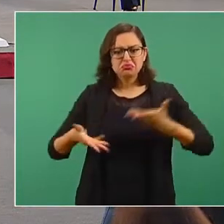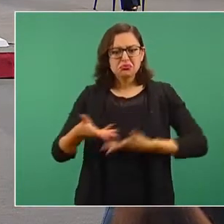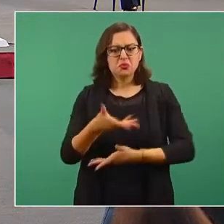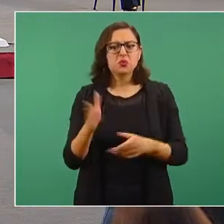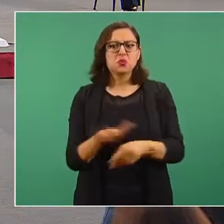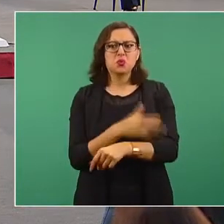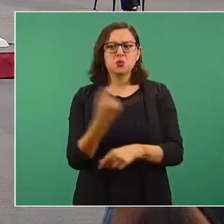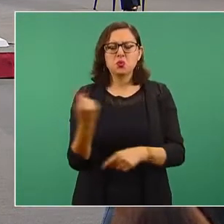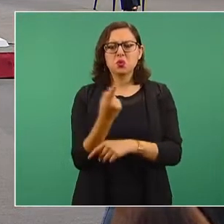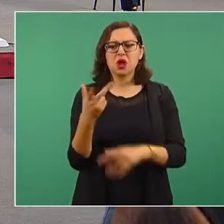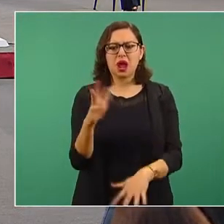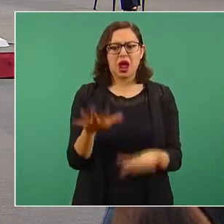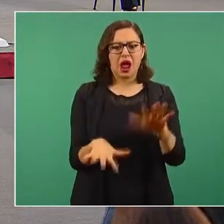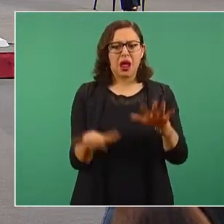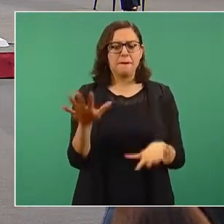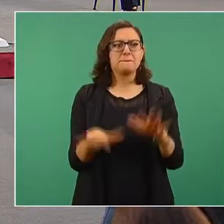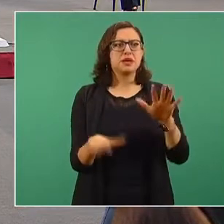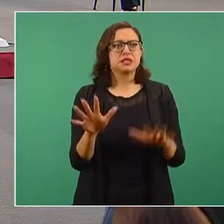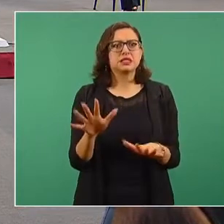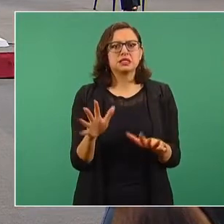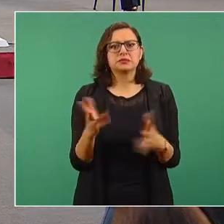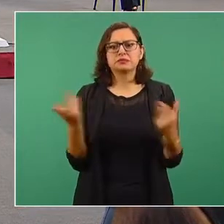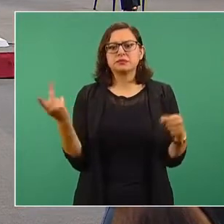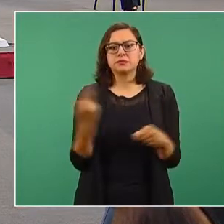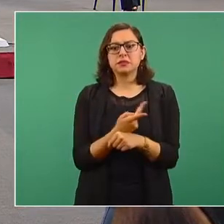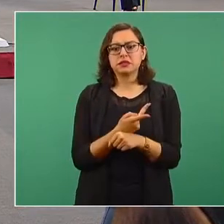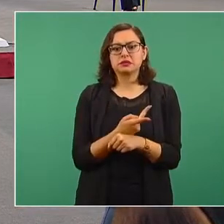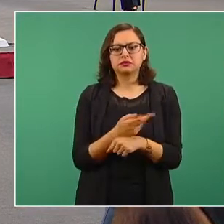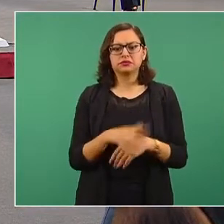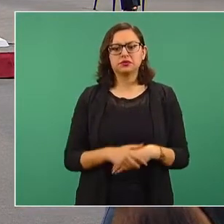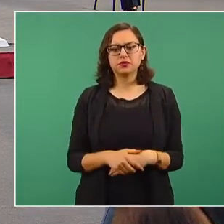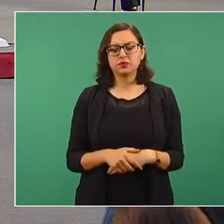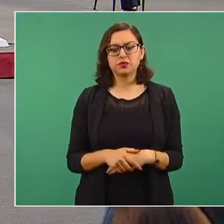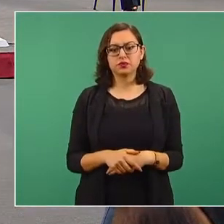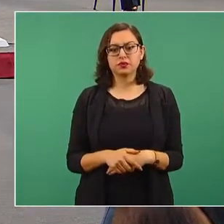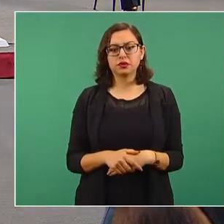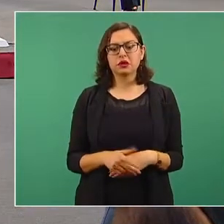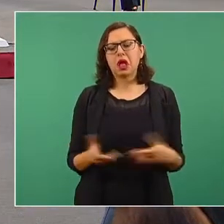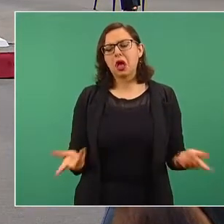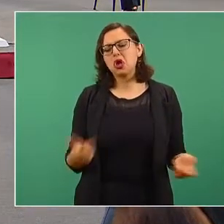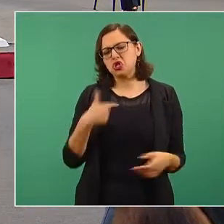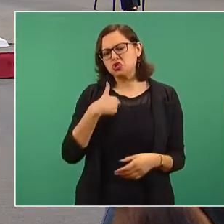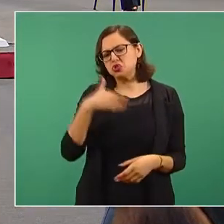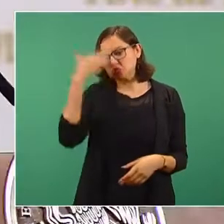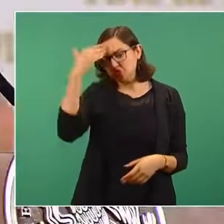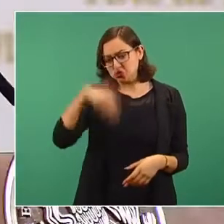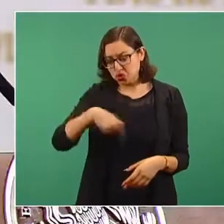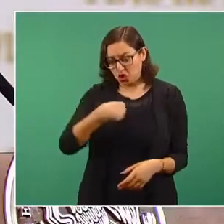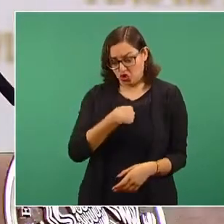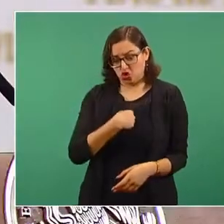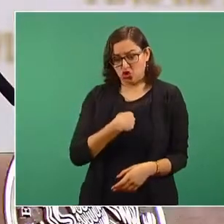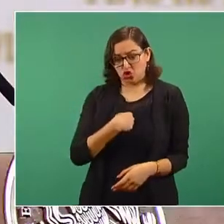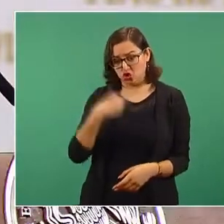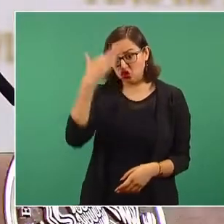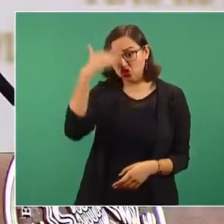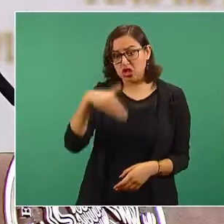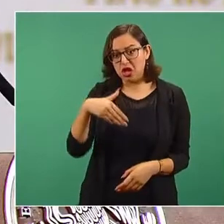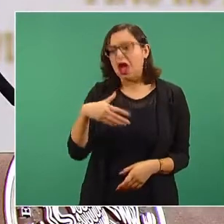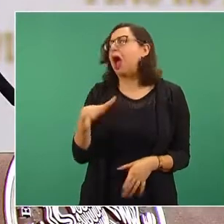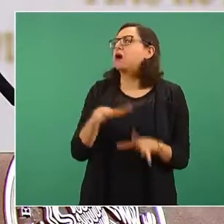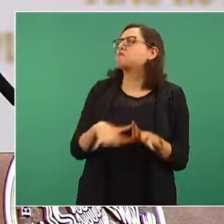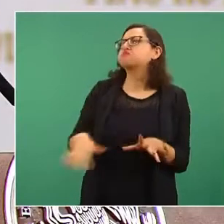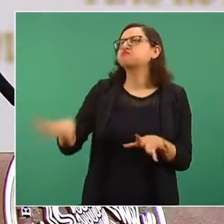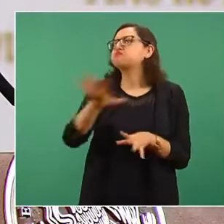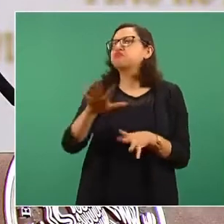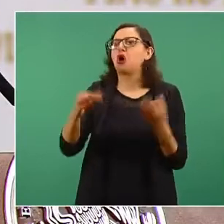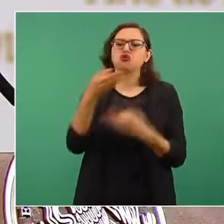damos por sabido de que todos los mexicanos, ¿no?, sabemos